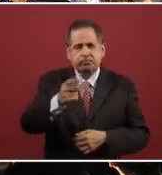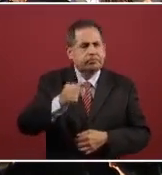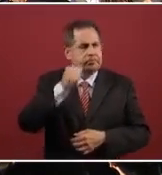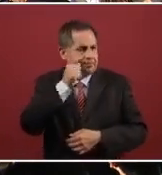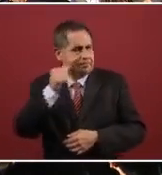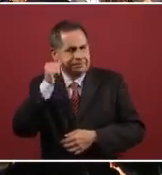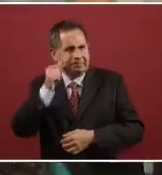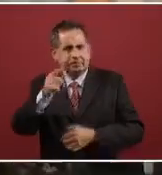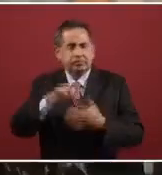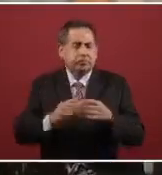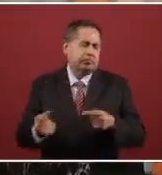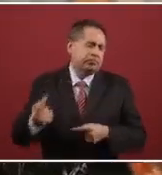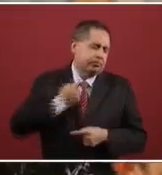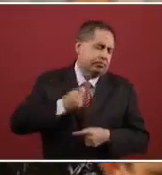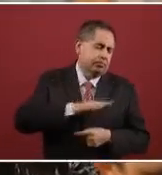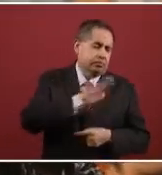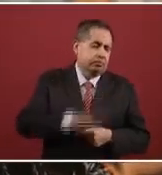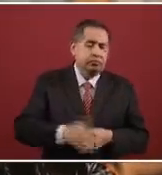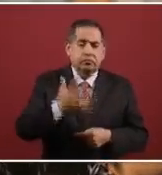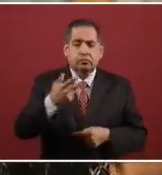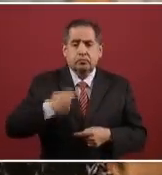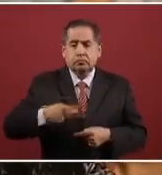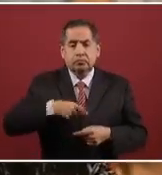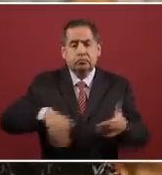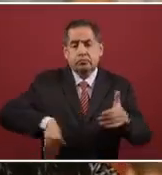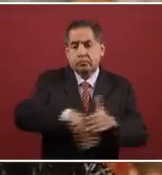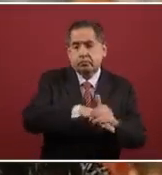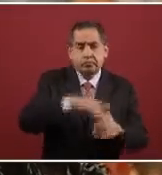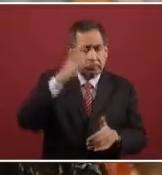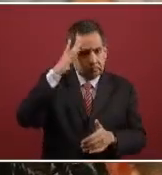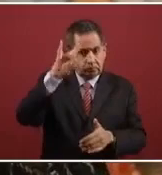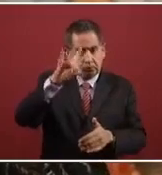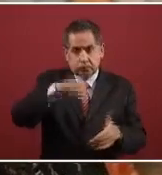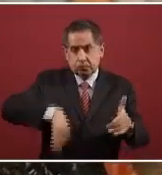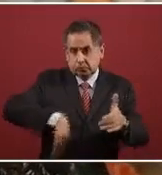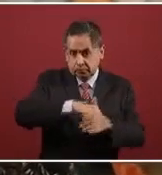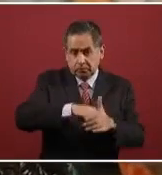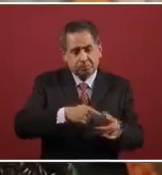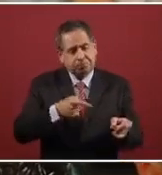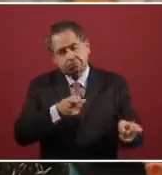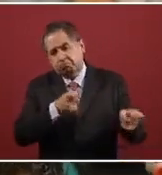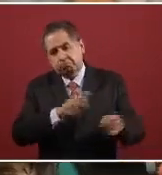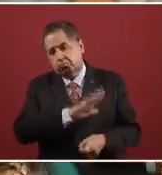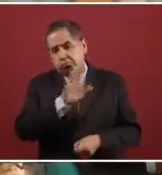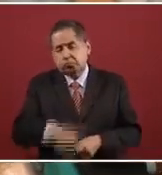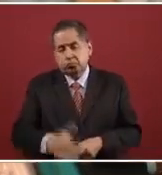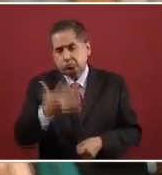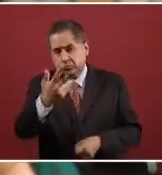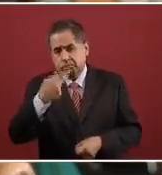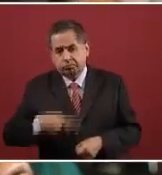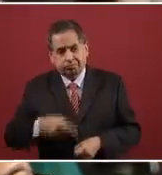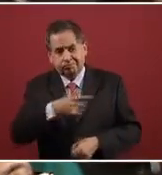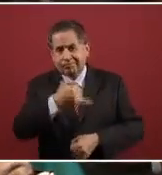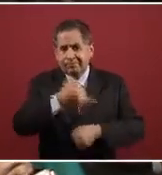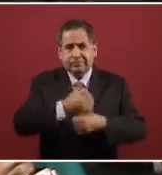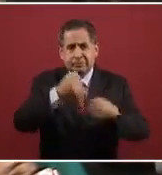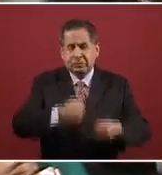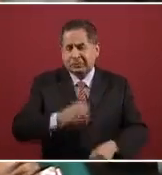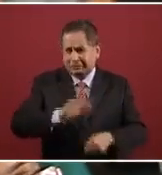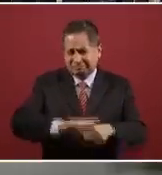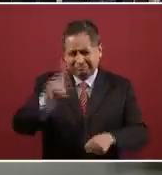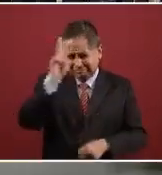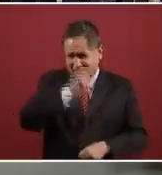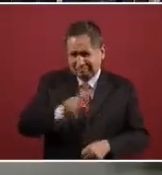ayer asesinaron a 5 personas en una terminal de Cuernavaca. En esa entidad, pues el índice de inseguridad ha aumentado en